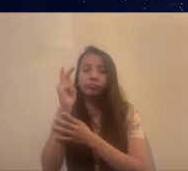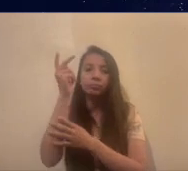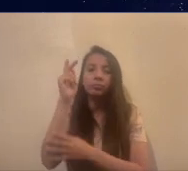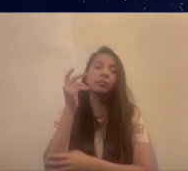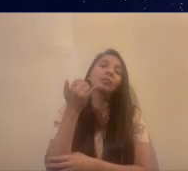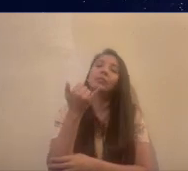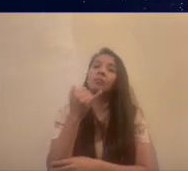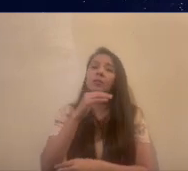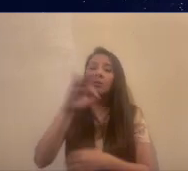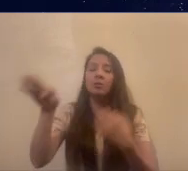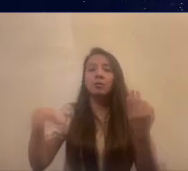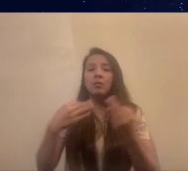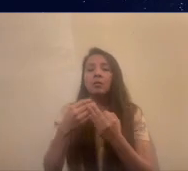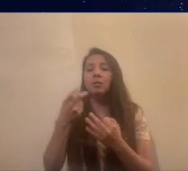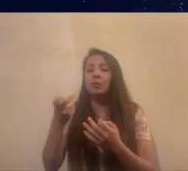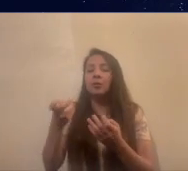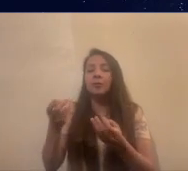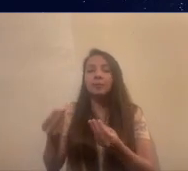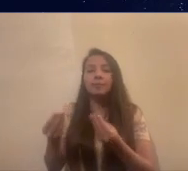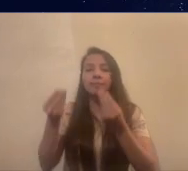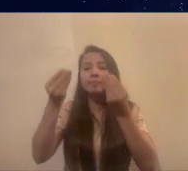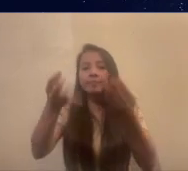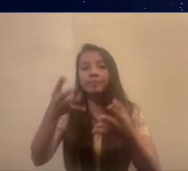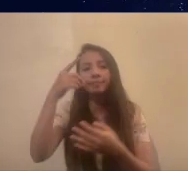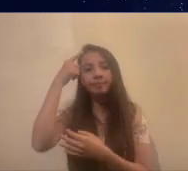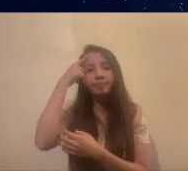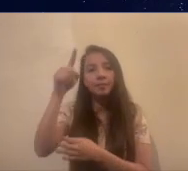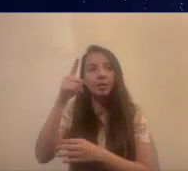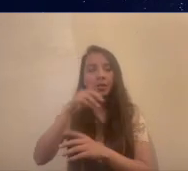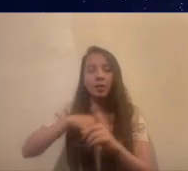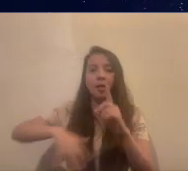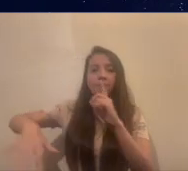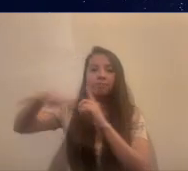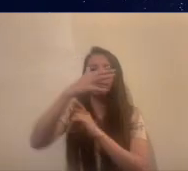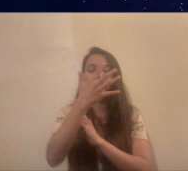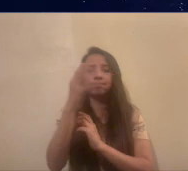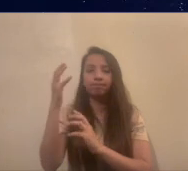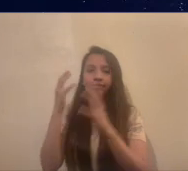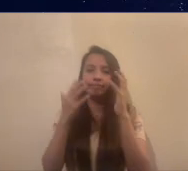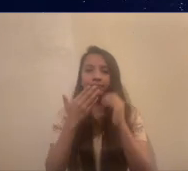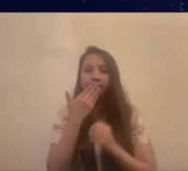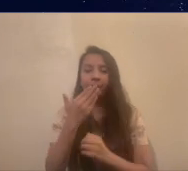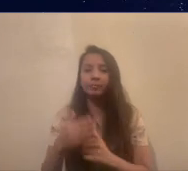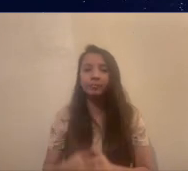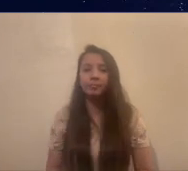todos los servicios ecosistémicos que esas plantas brindan para regenerar los ambientes.